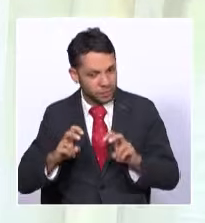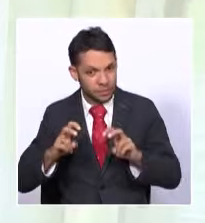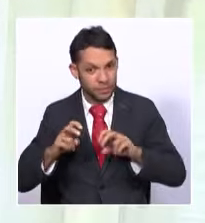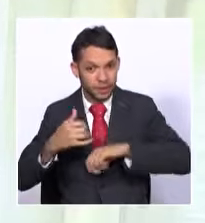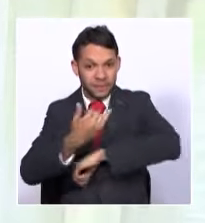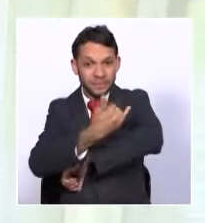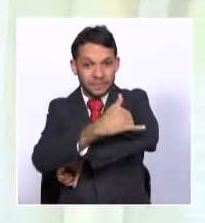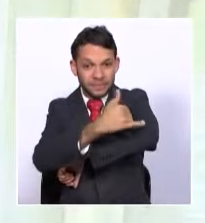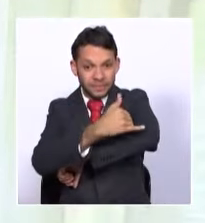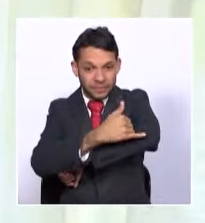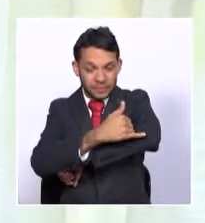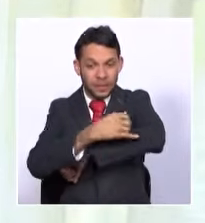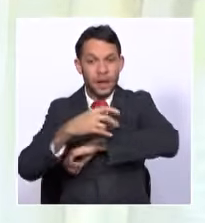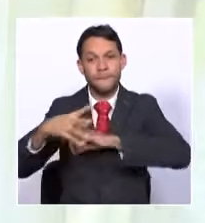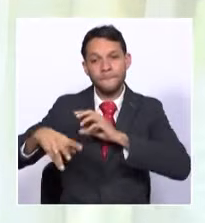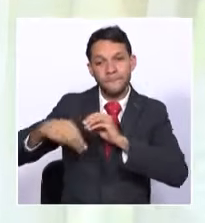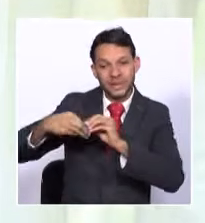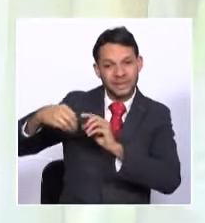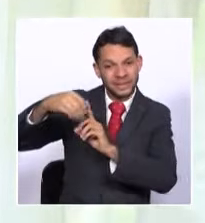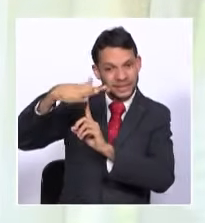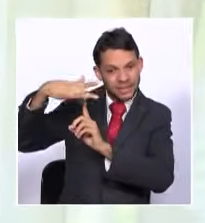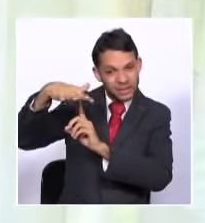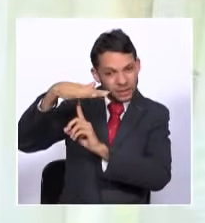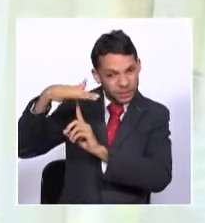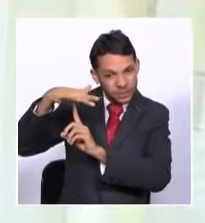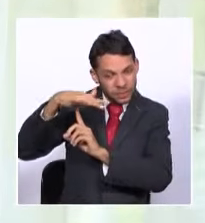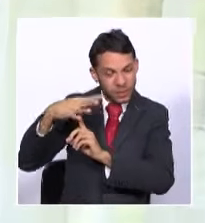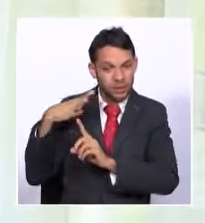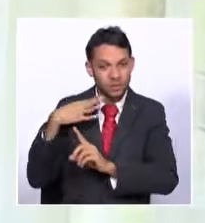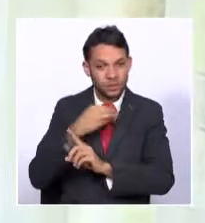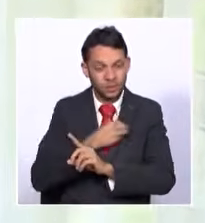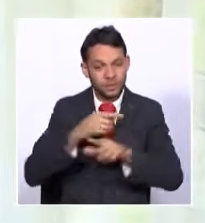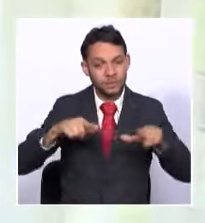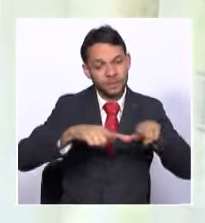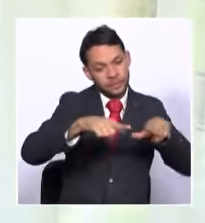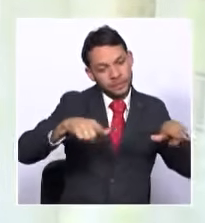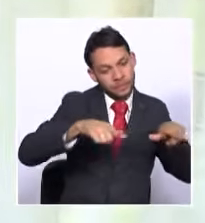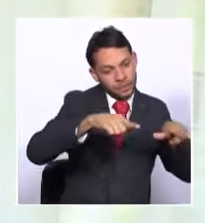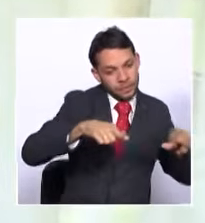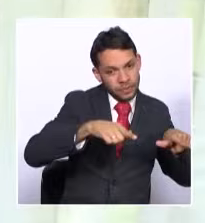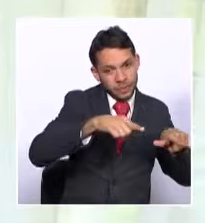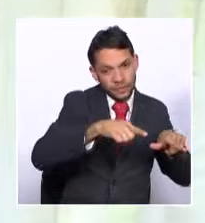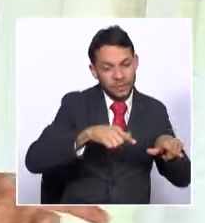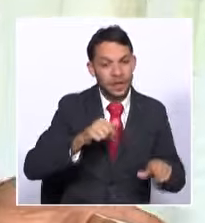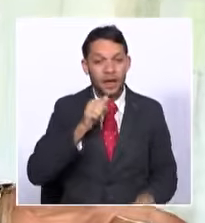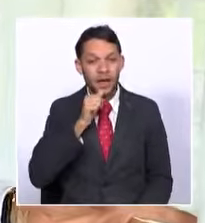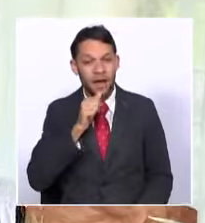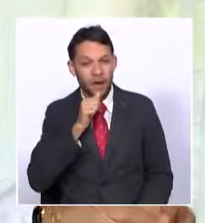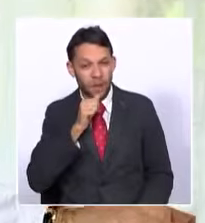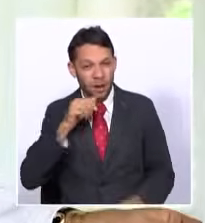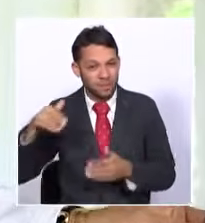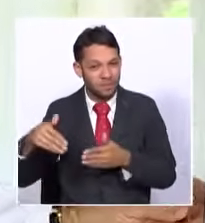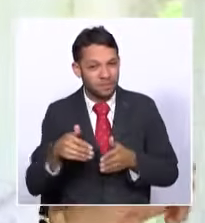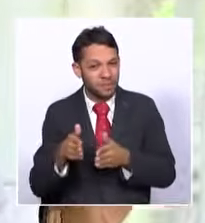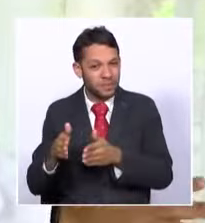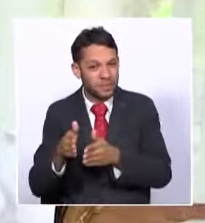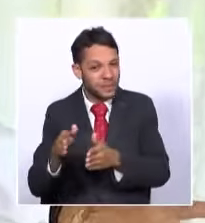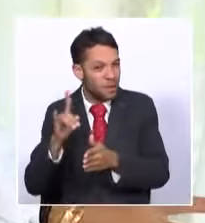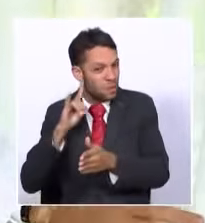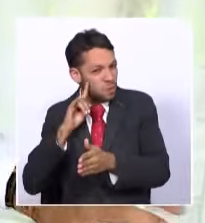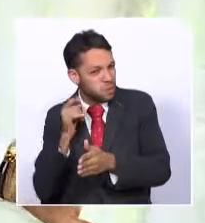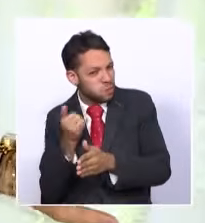la contaminación electromagnética, hemos hecho estos consultorios. Ustedes escuchan una quebrada, y ahí pasa una